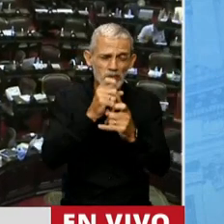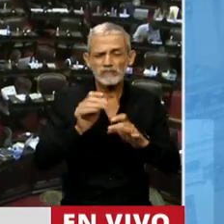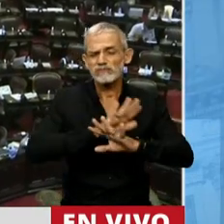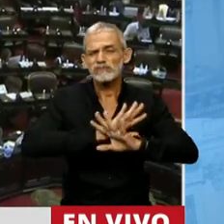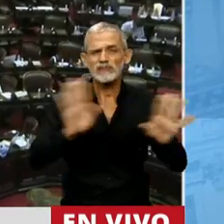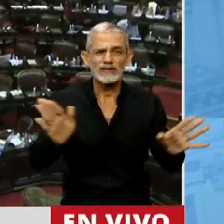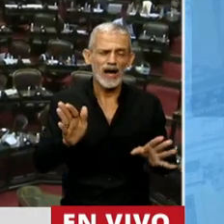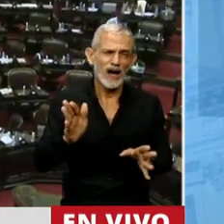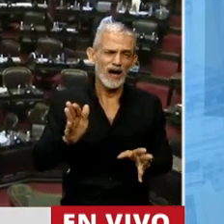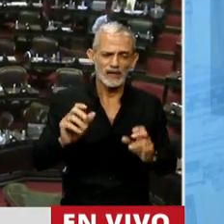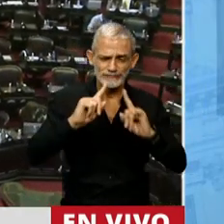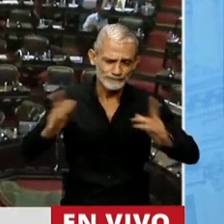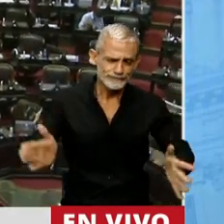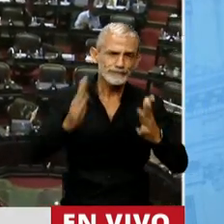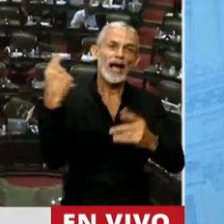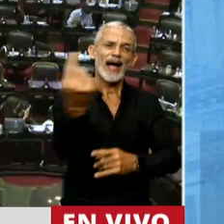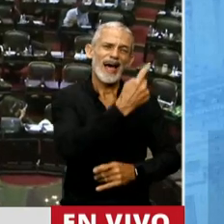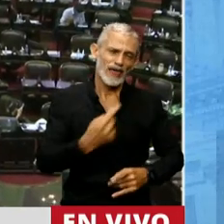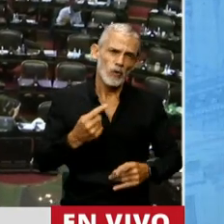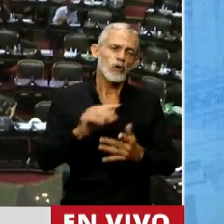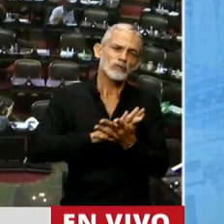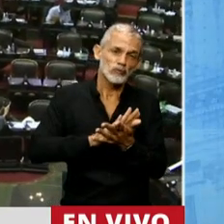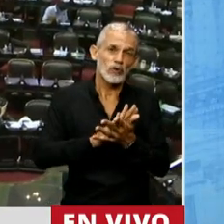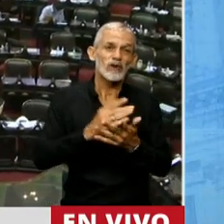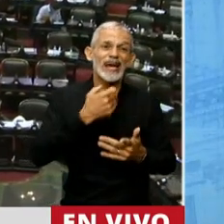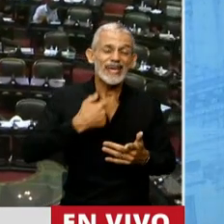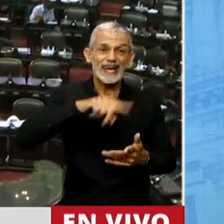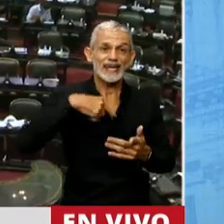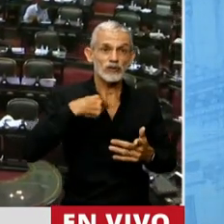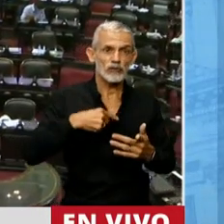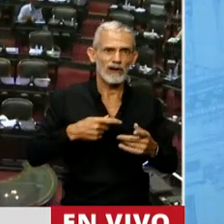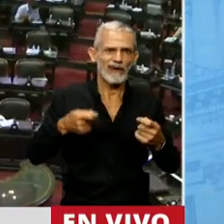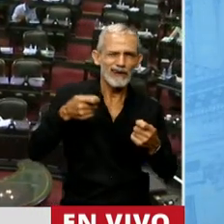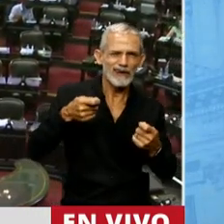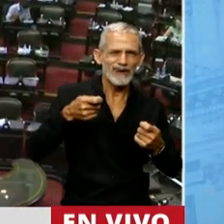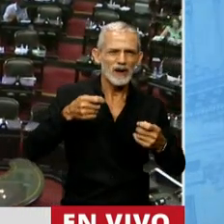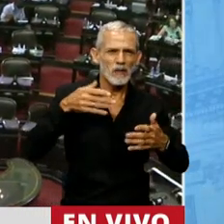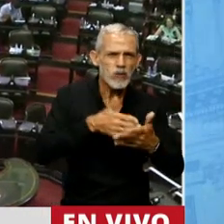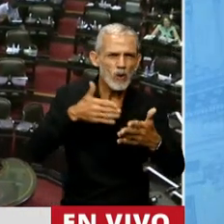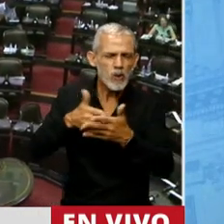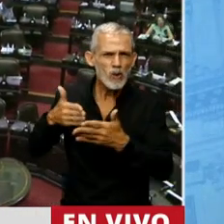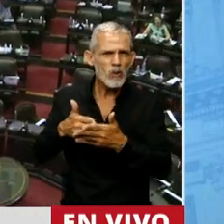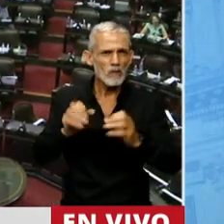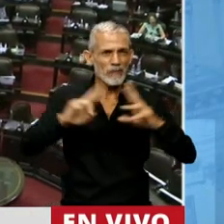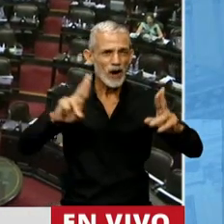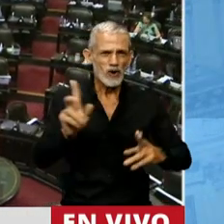ellos se la pueden solucionar solos. Lo que no quieren es que se las compliquemos, por lo menos.